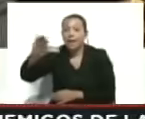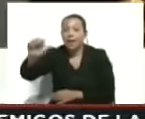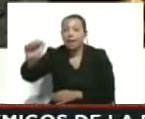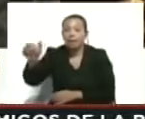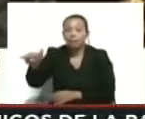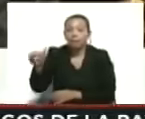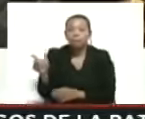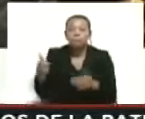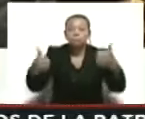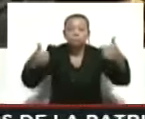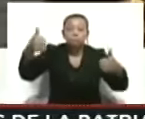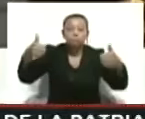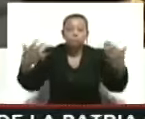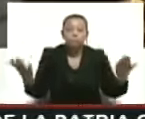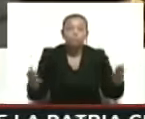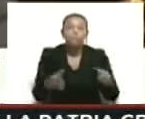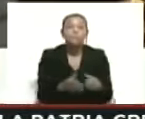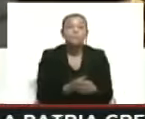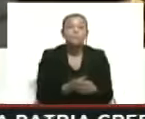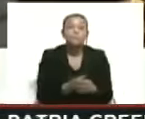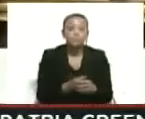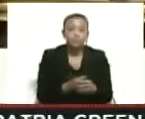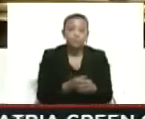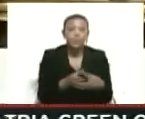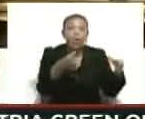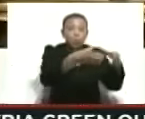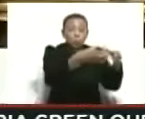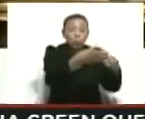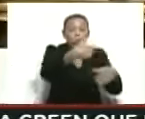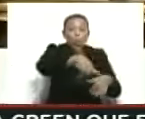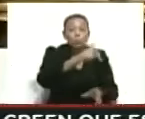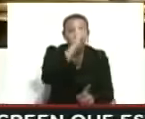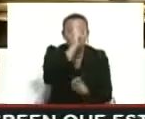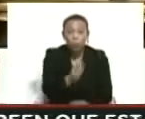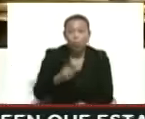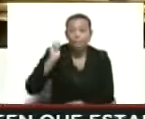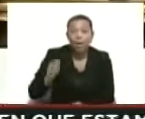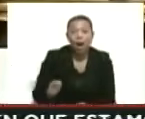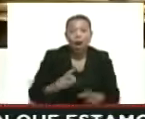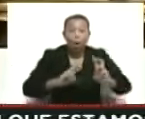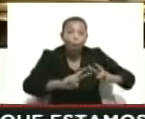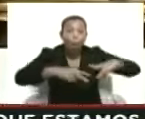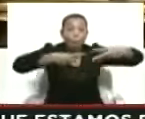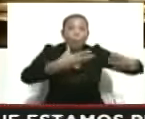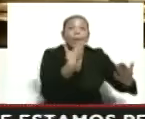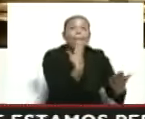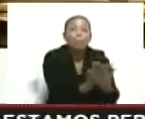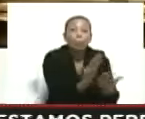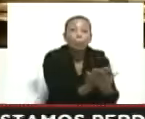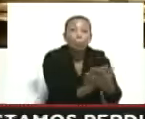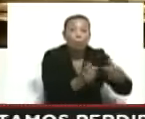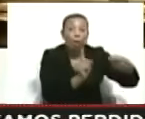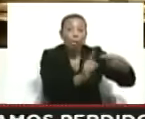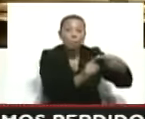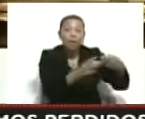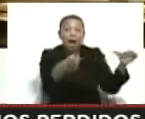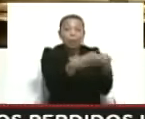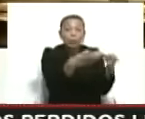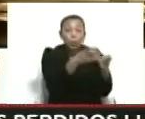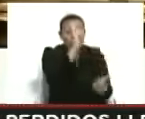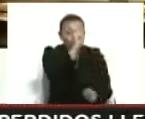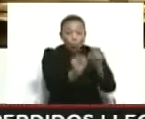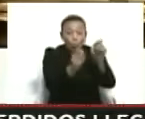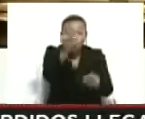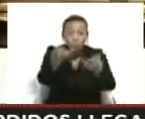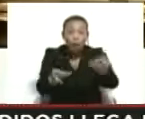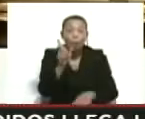Dávila. Es todo. En consideración, en el orden inverso en el que fueron presentadas, las honorables